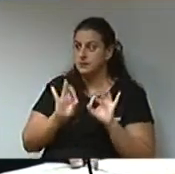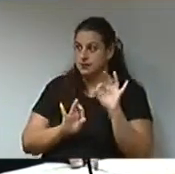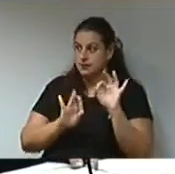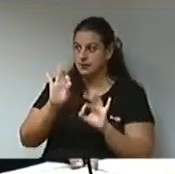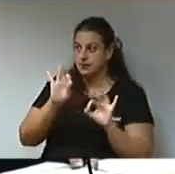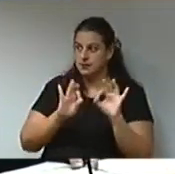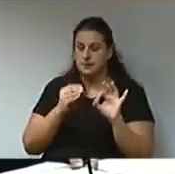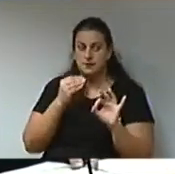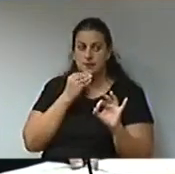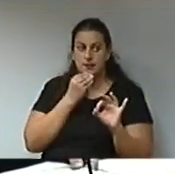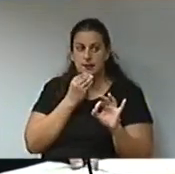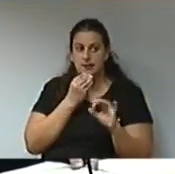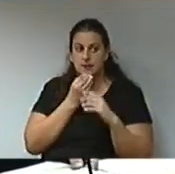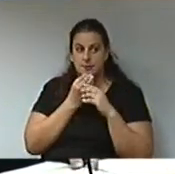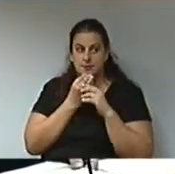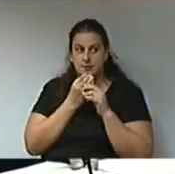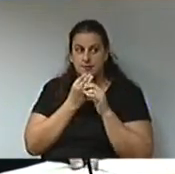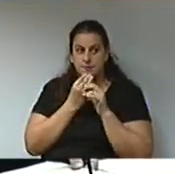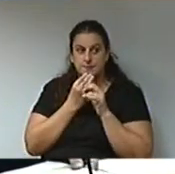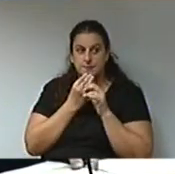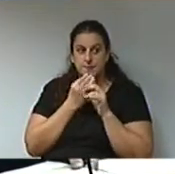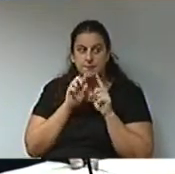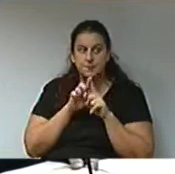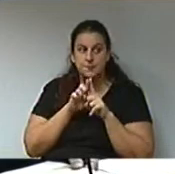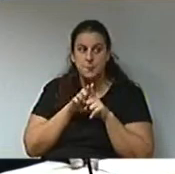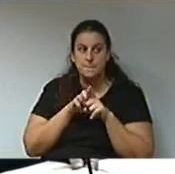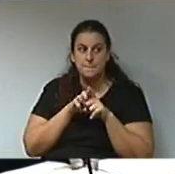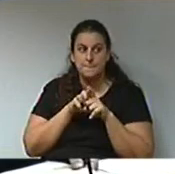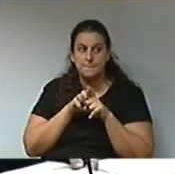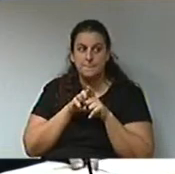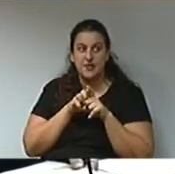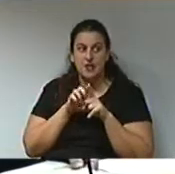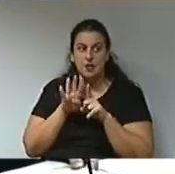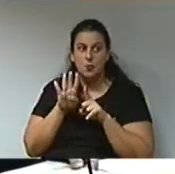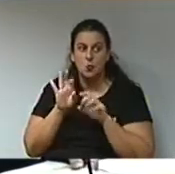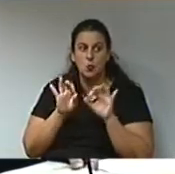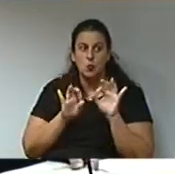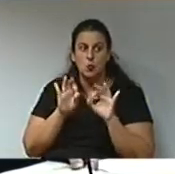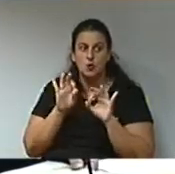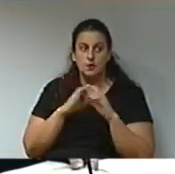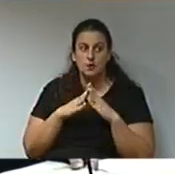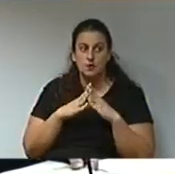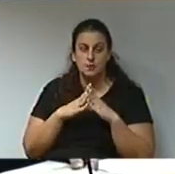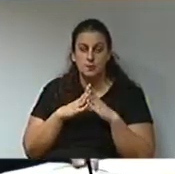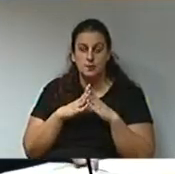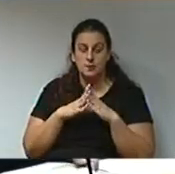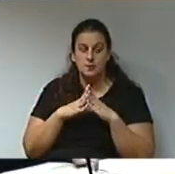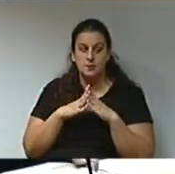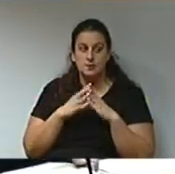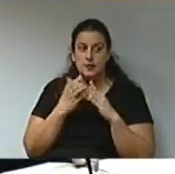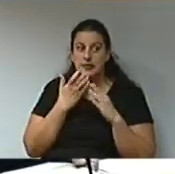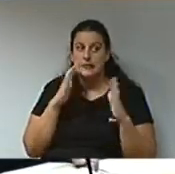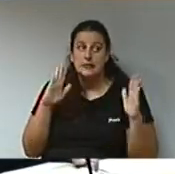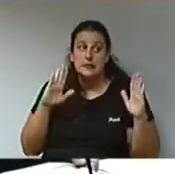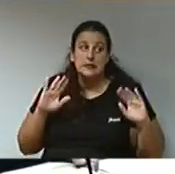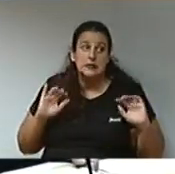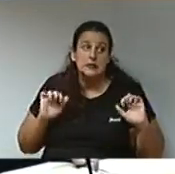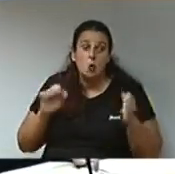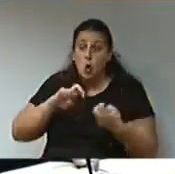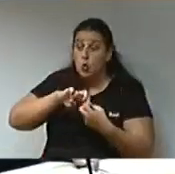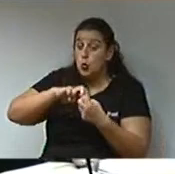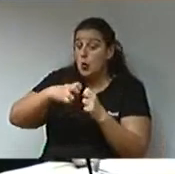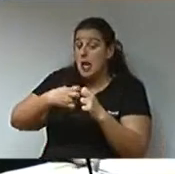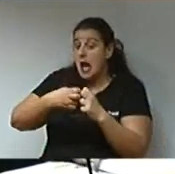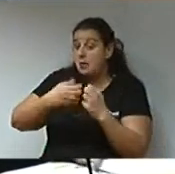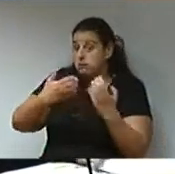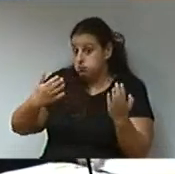consume. 4% de lo que consume, de lo que produce. 4%. Bueno, pues si hay que empezar a poner nucleares,